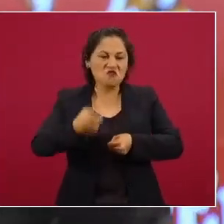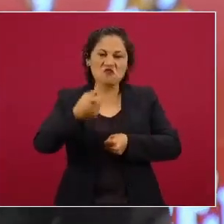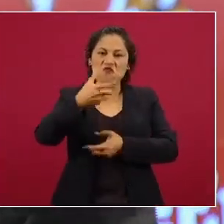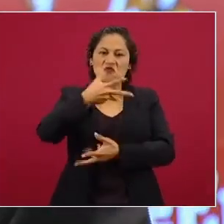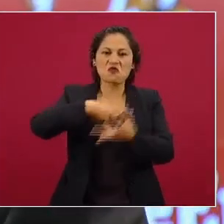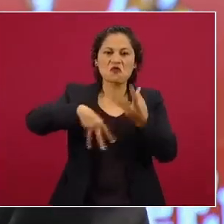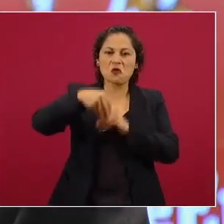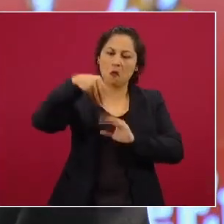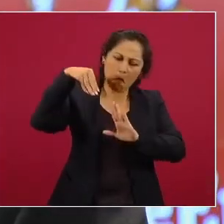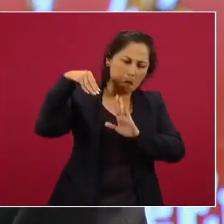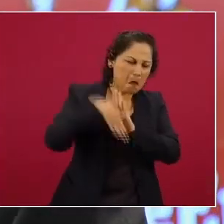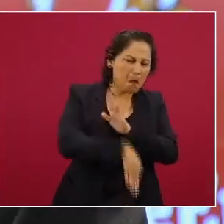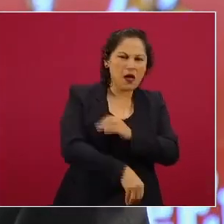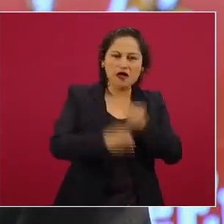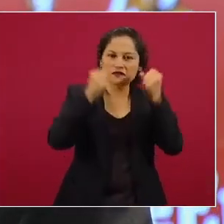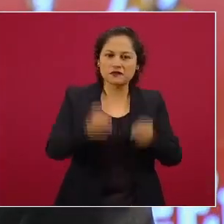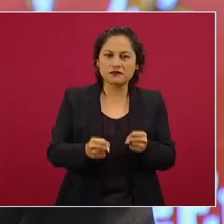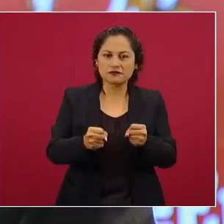Yo